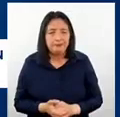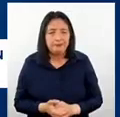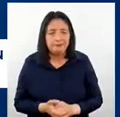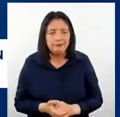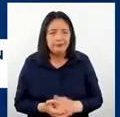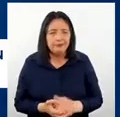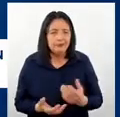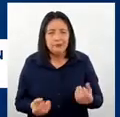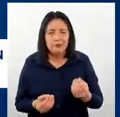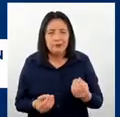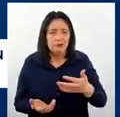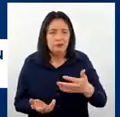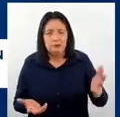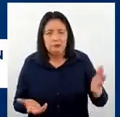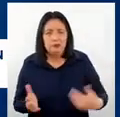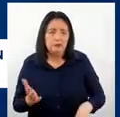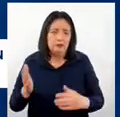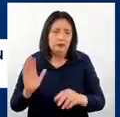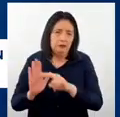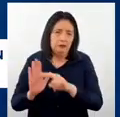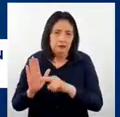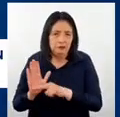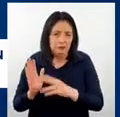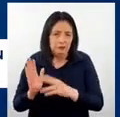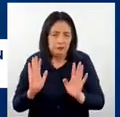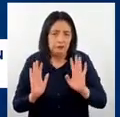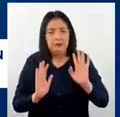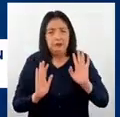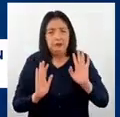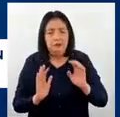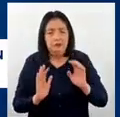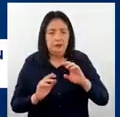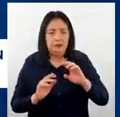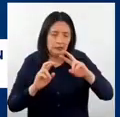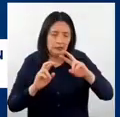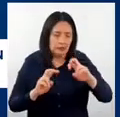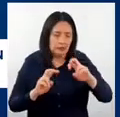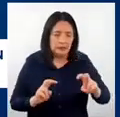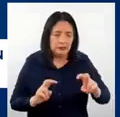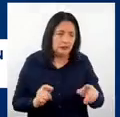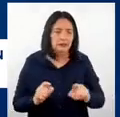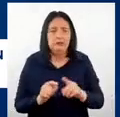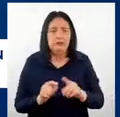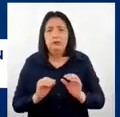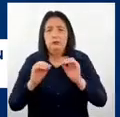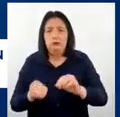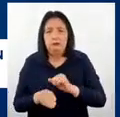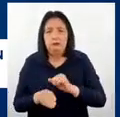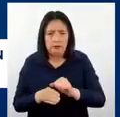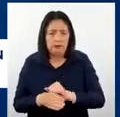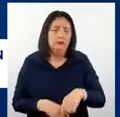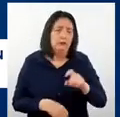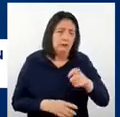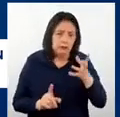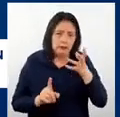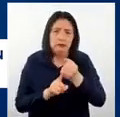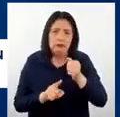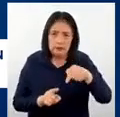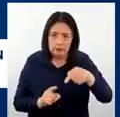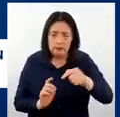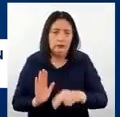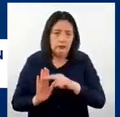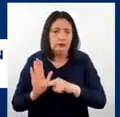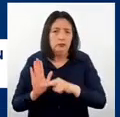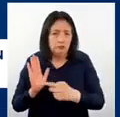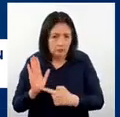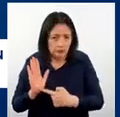cualquier disposición, y eso hay que evaluarlo, hay que ver también cómo se implementa, porque lo que se tiene que conseguir con estas disposiciones es